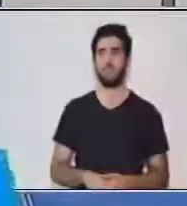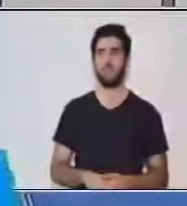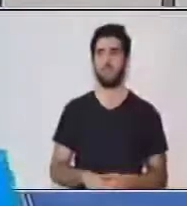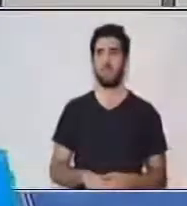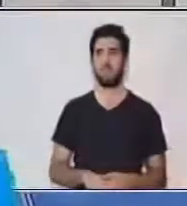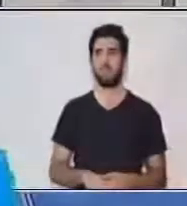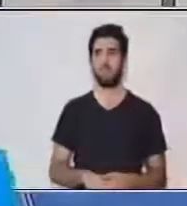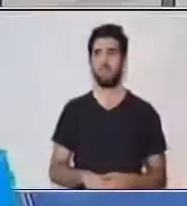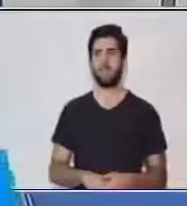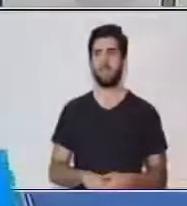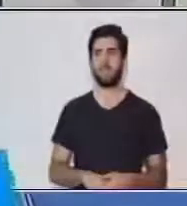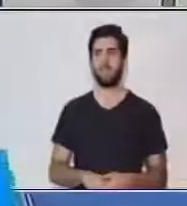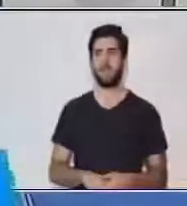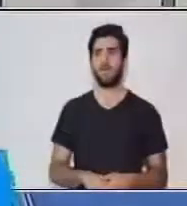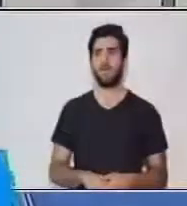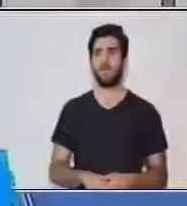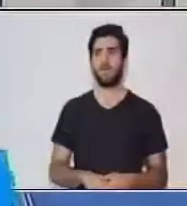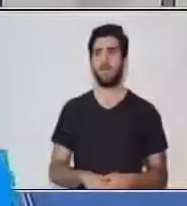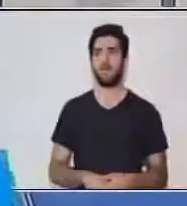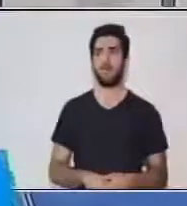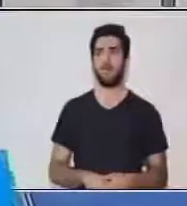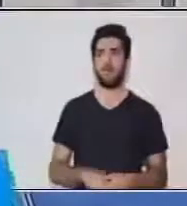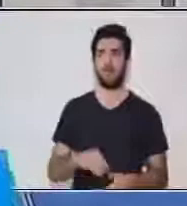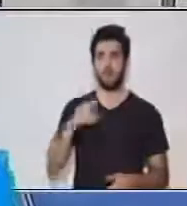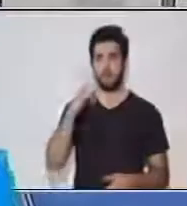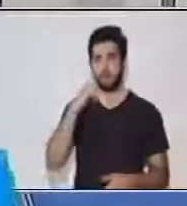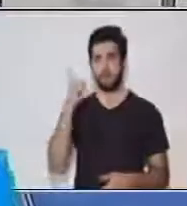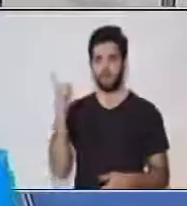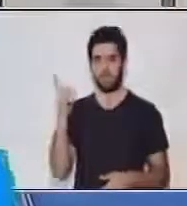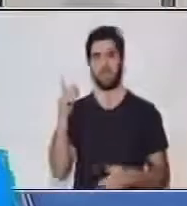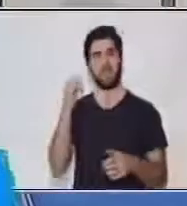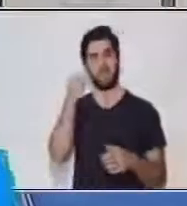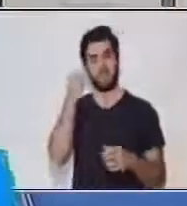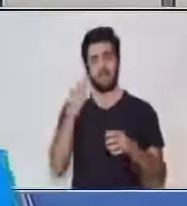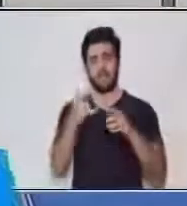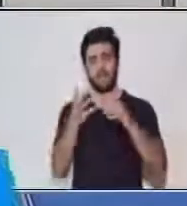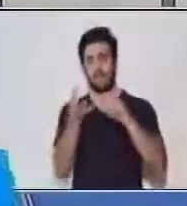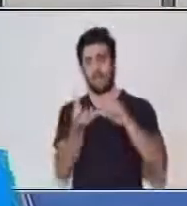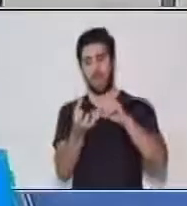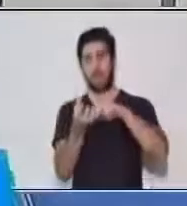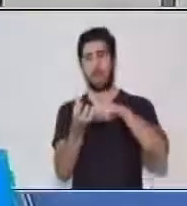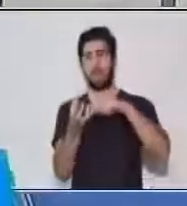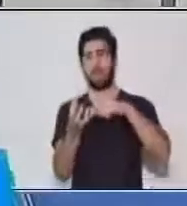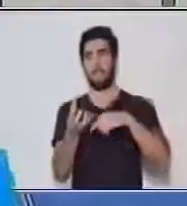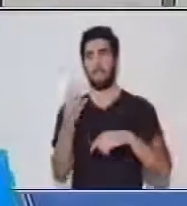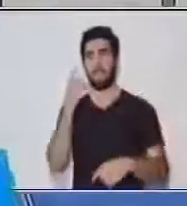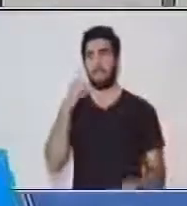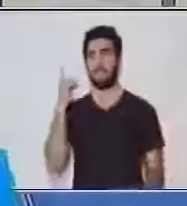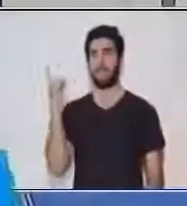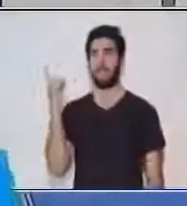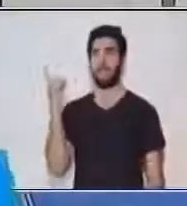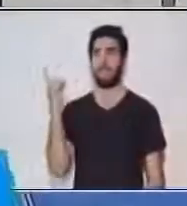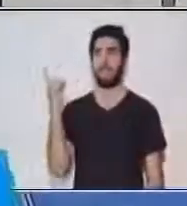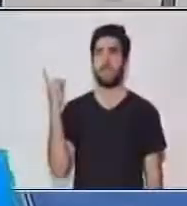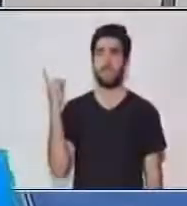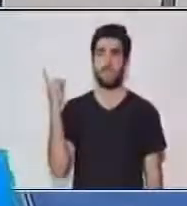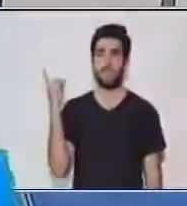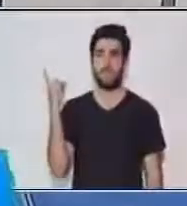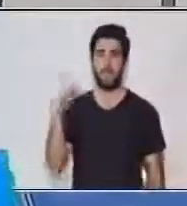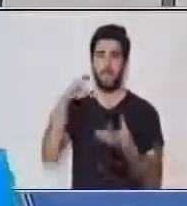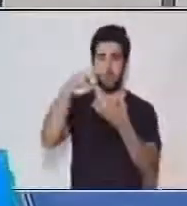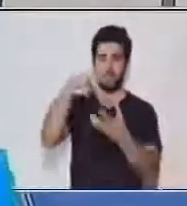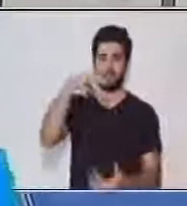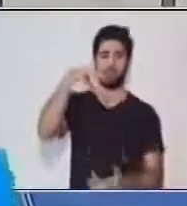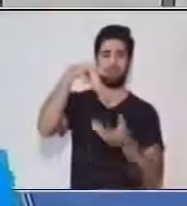cinta para simular la masa conectada. Entonces vamos a tener este efecto. Esto